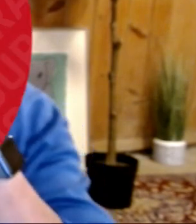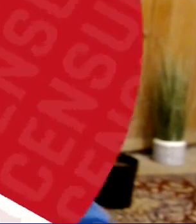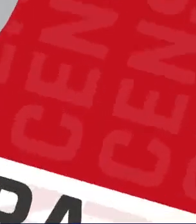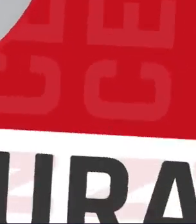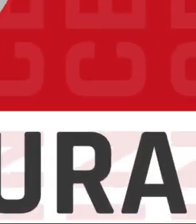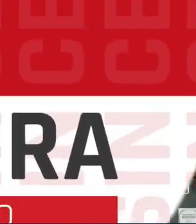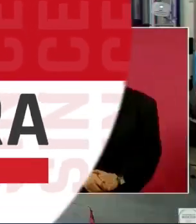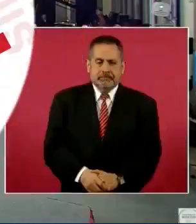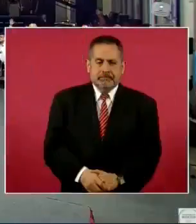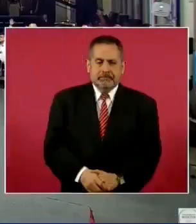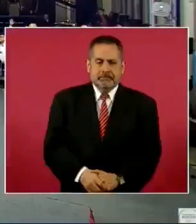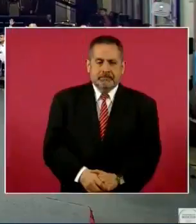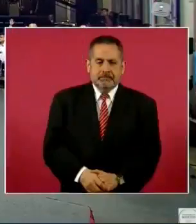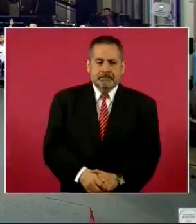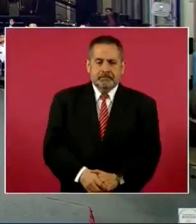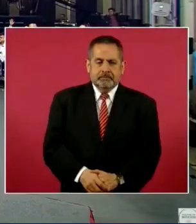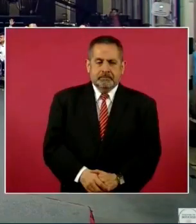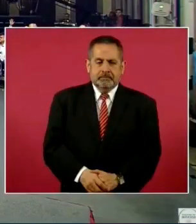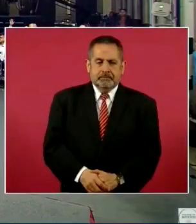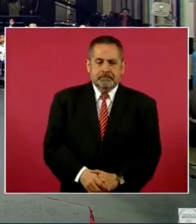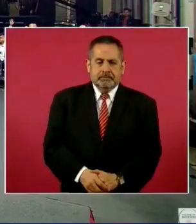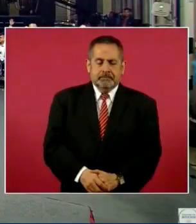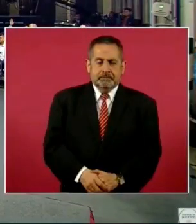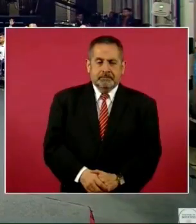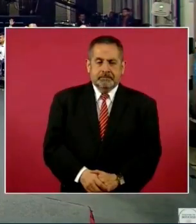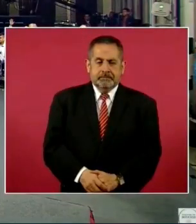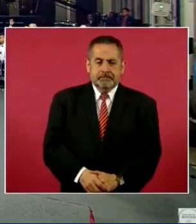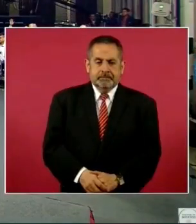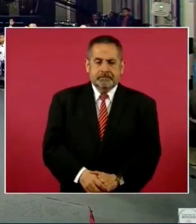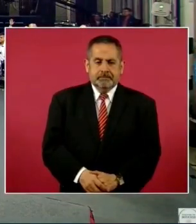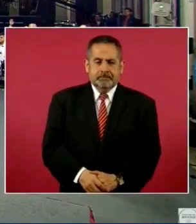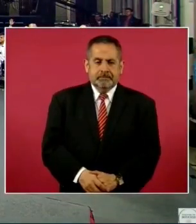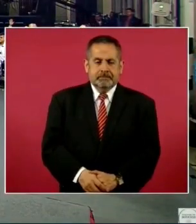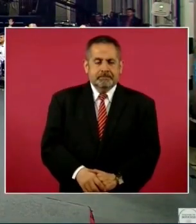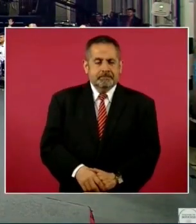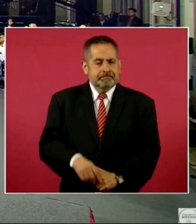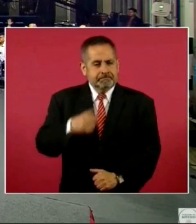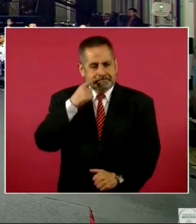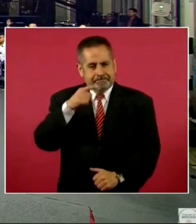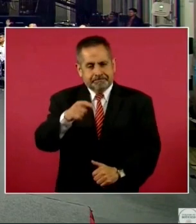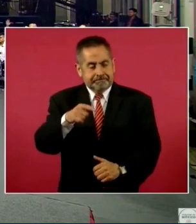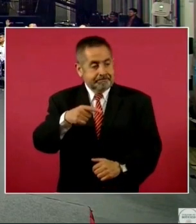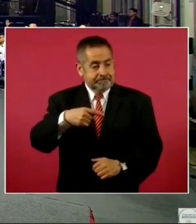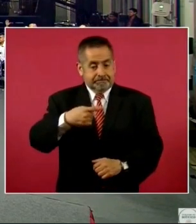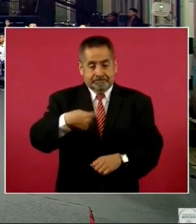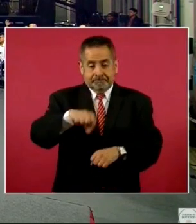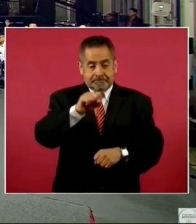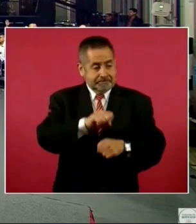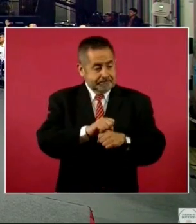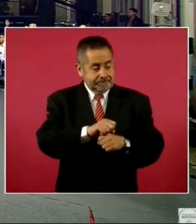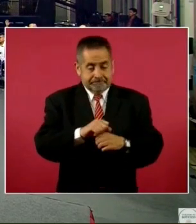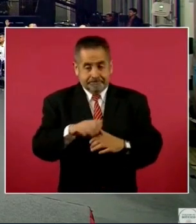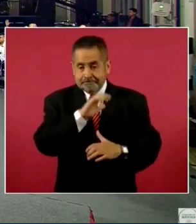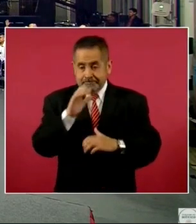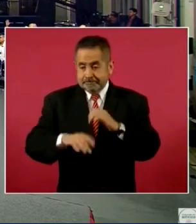mentiras. Bueno, para que terminen bien la semana nuestros adversarios,